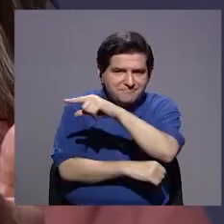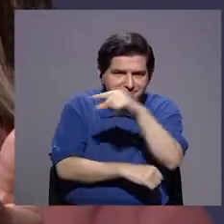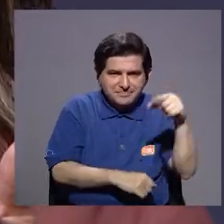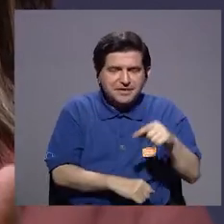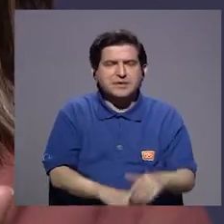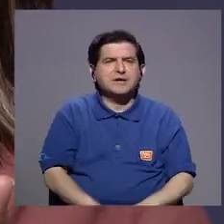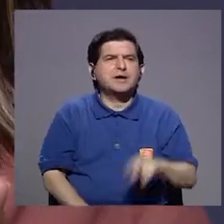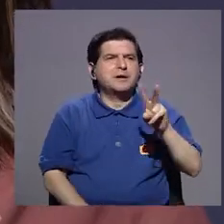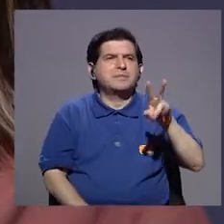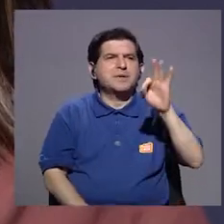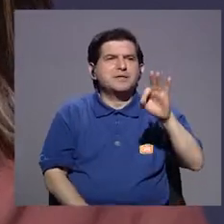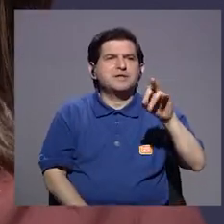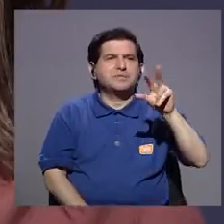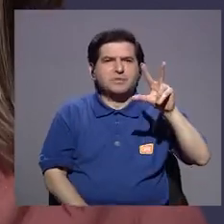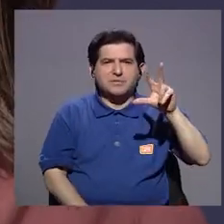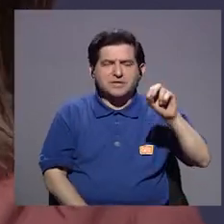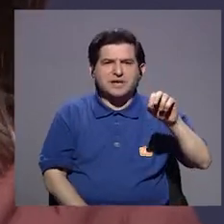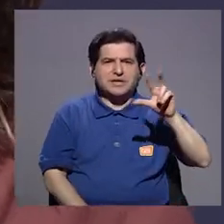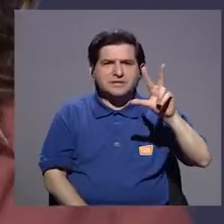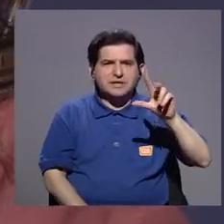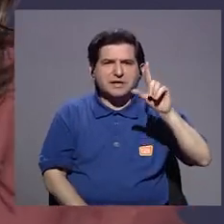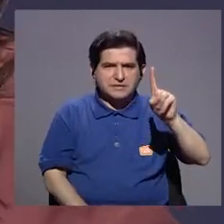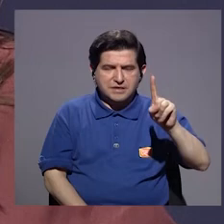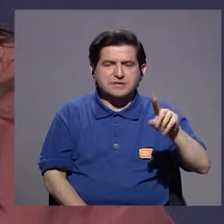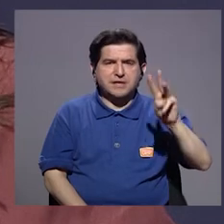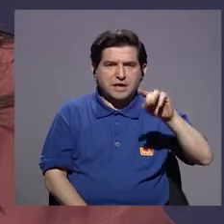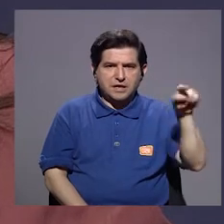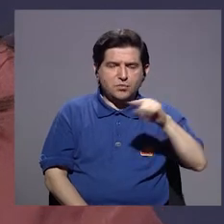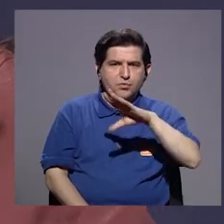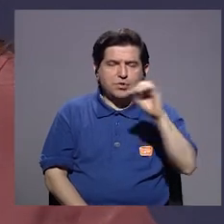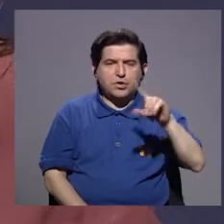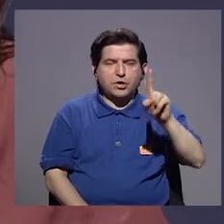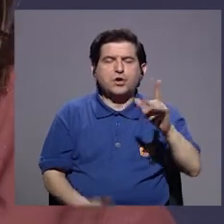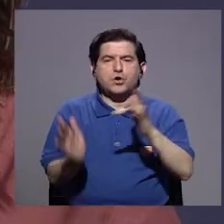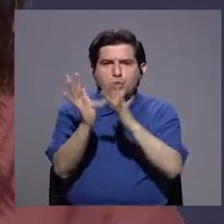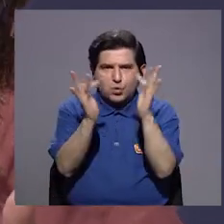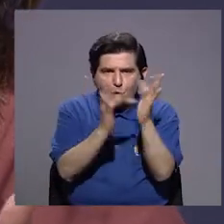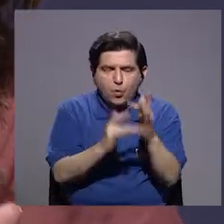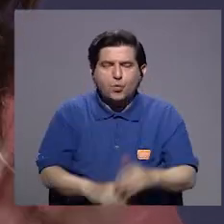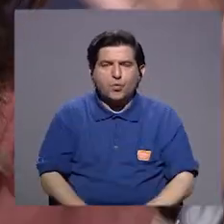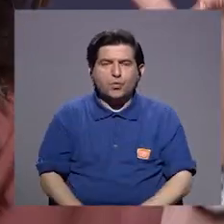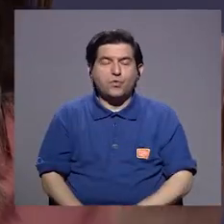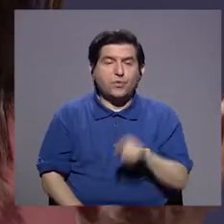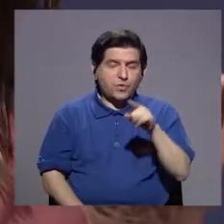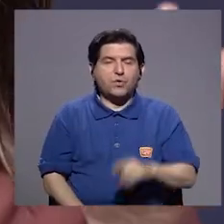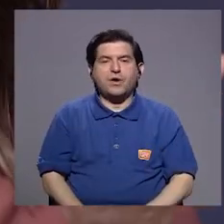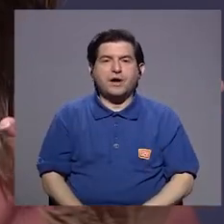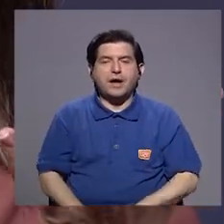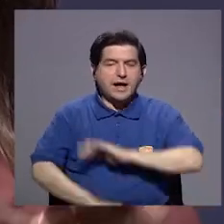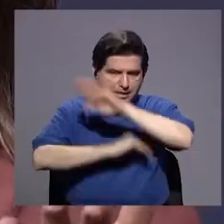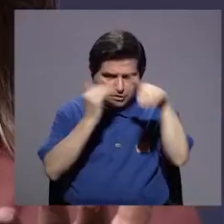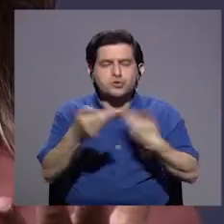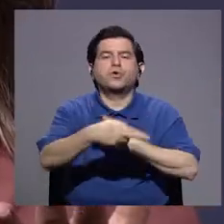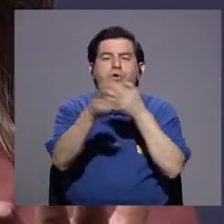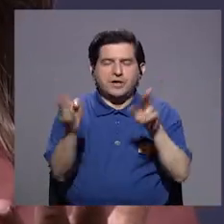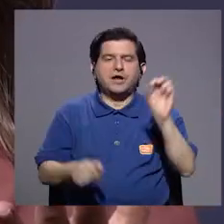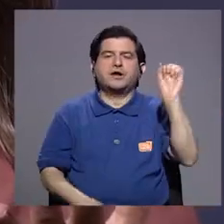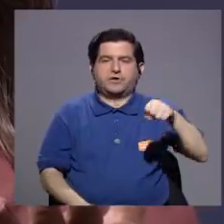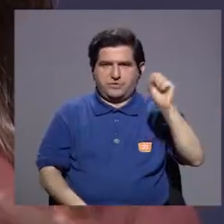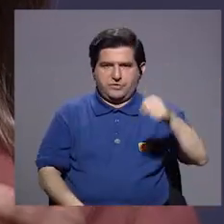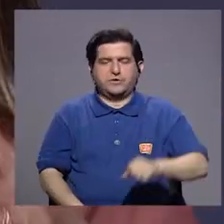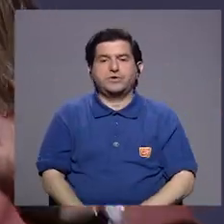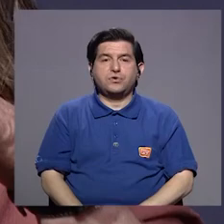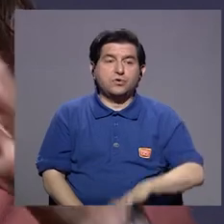decir, 29, 30, 31 de marzo y 1 de abril va a encender simultáneamente en todas las